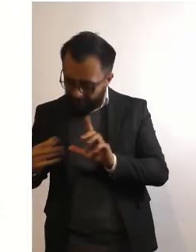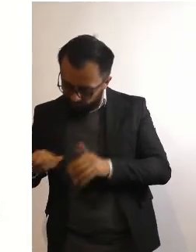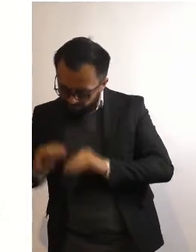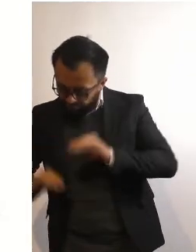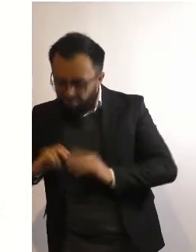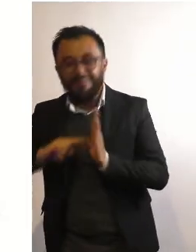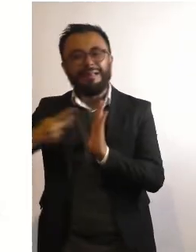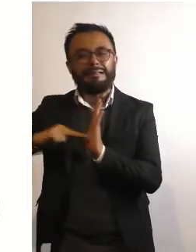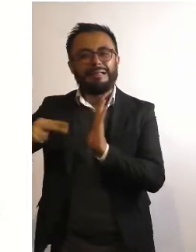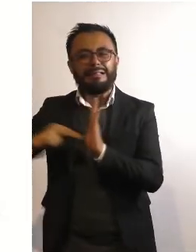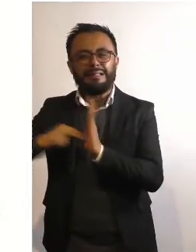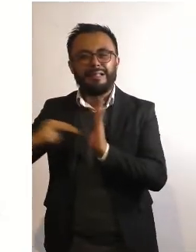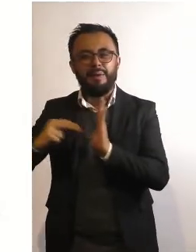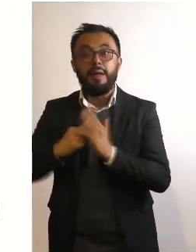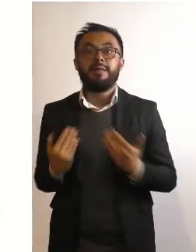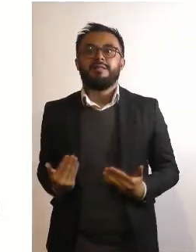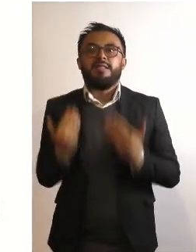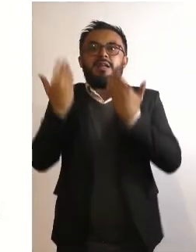Siguiente.